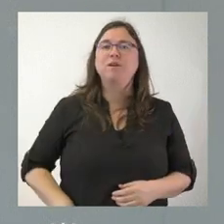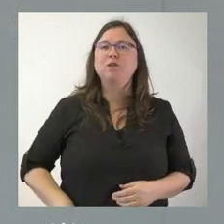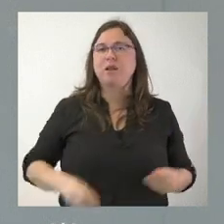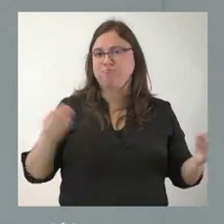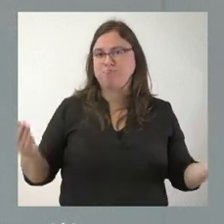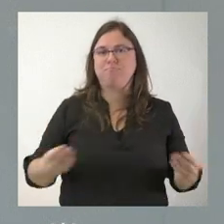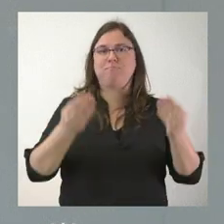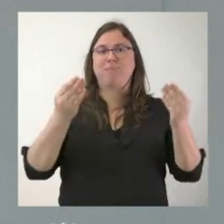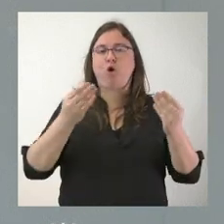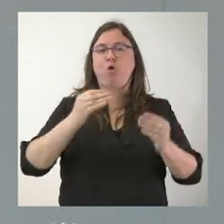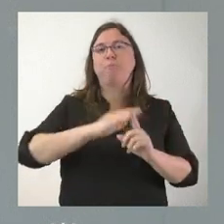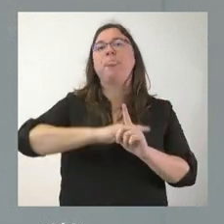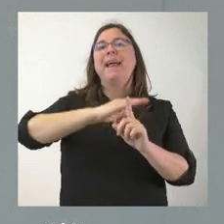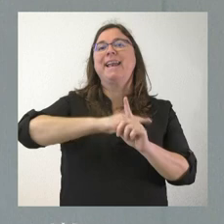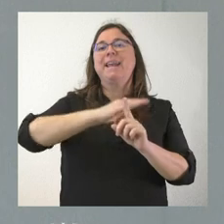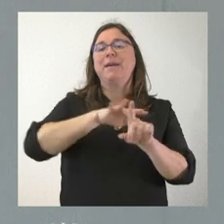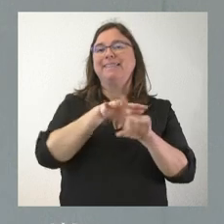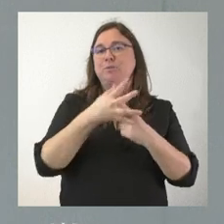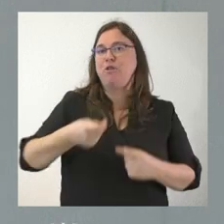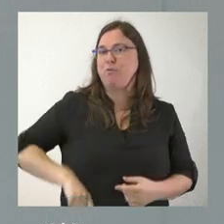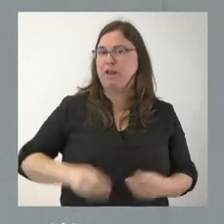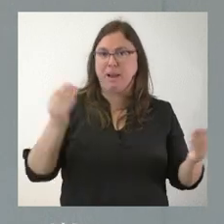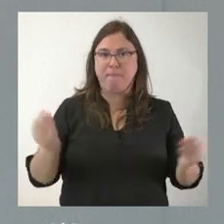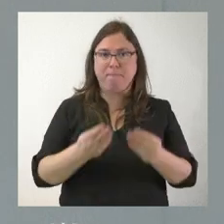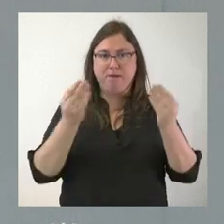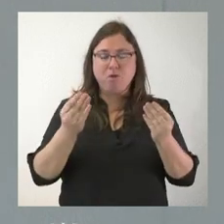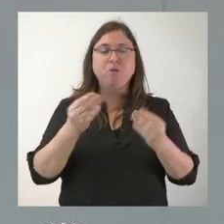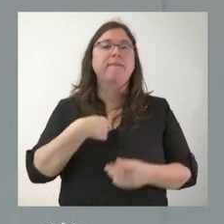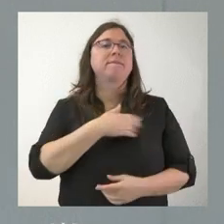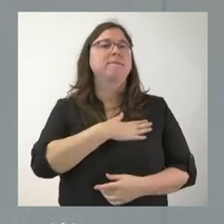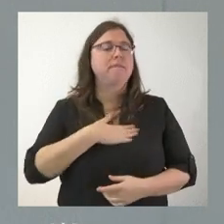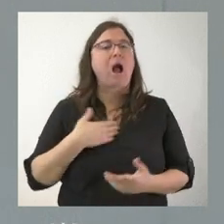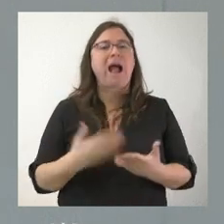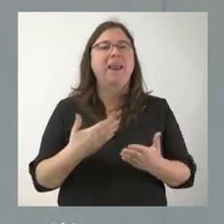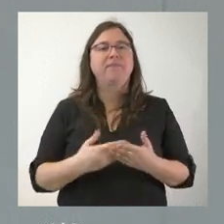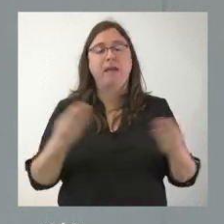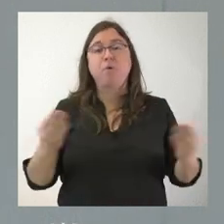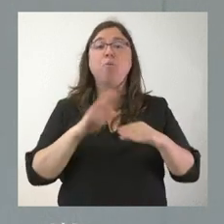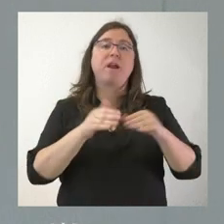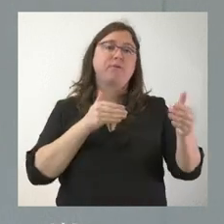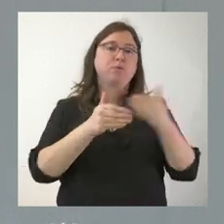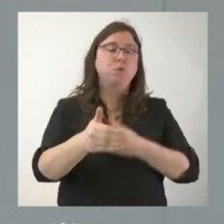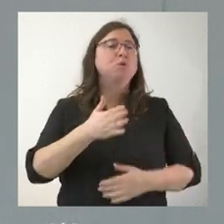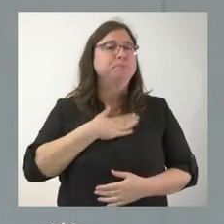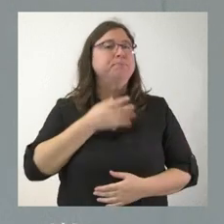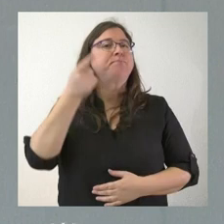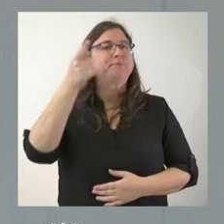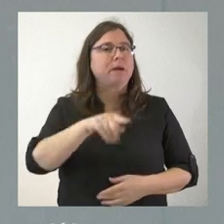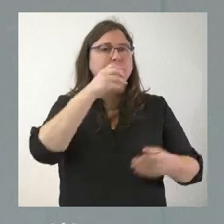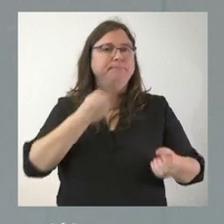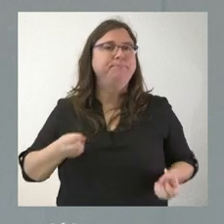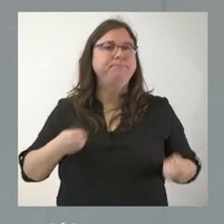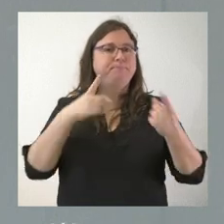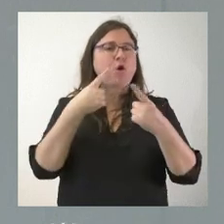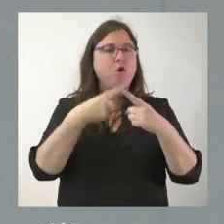un mejor nivel de situación profesional y por tanto creemos que hay más garantías pensando en el futuro yo también pongo de manifiesto un elemento